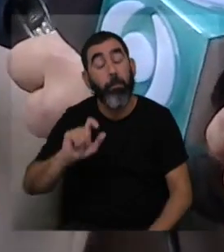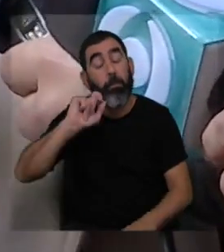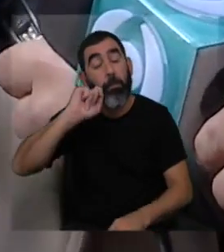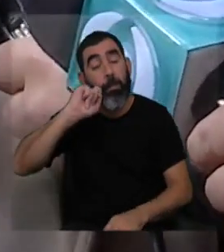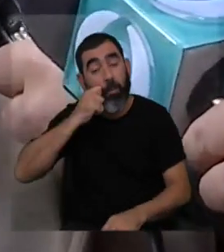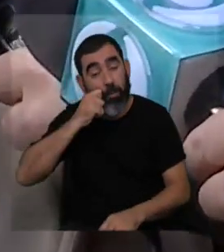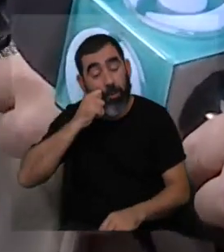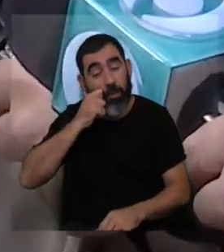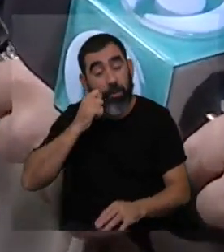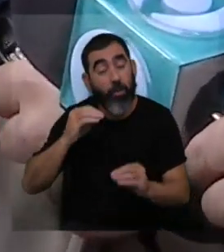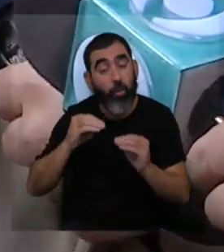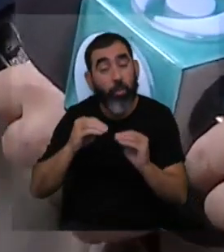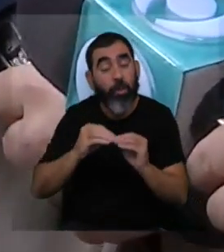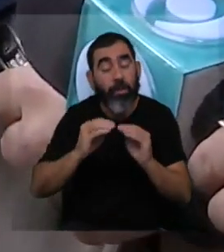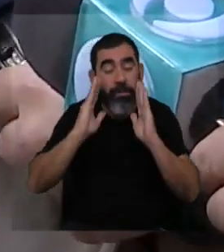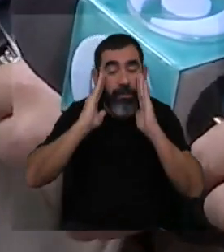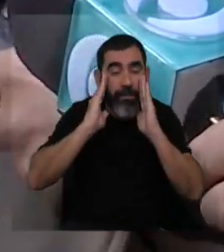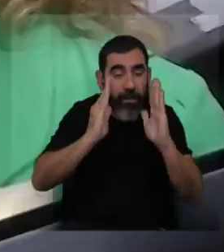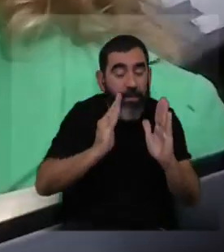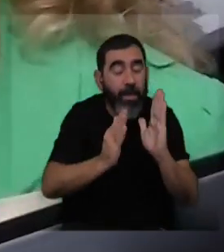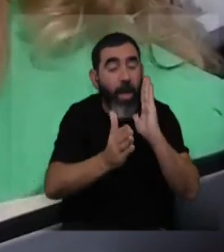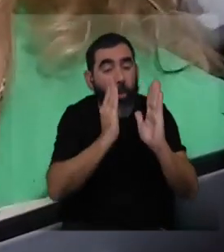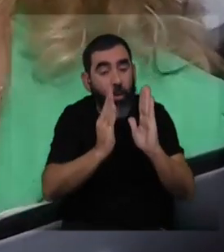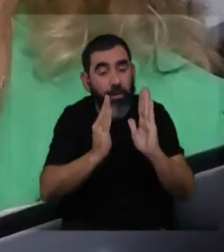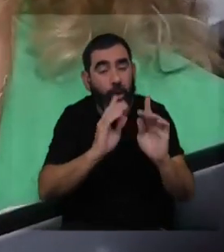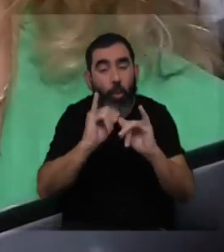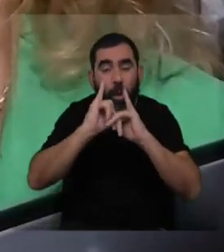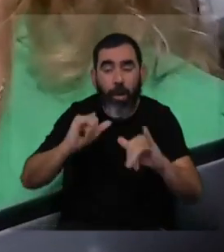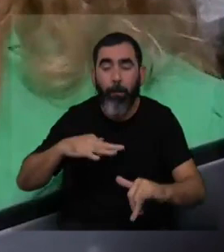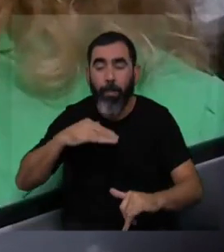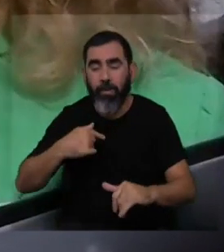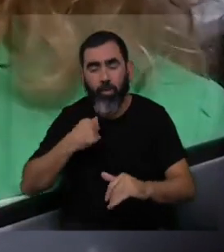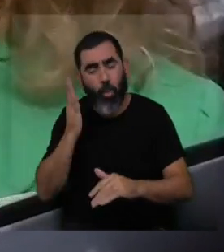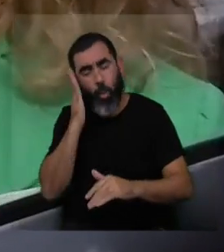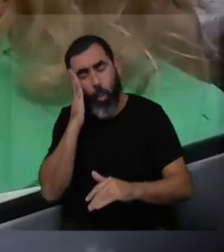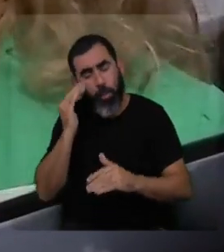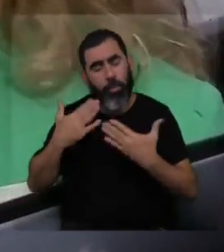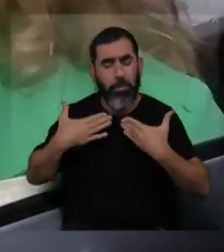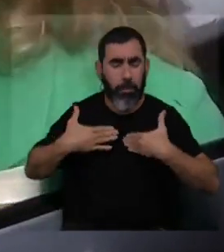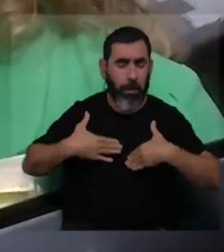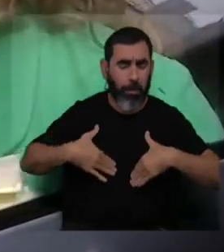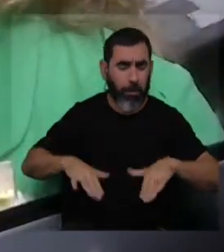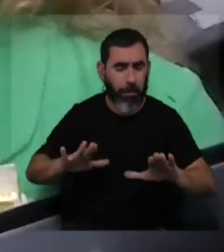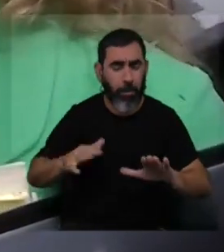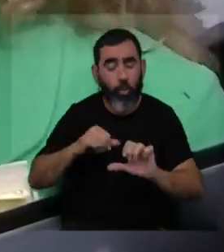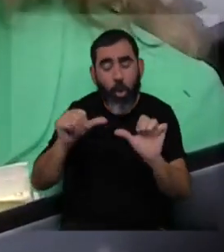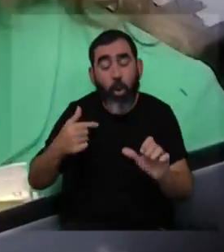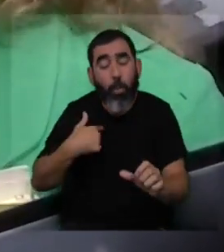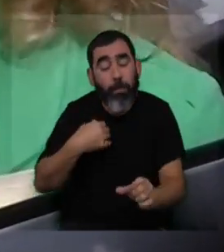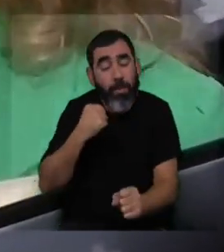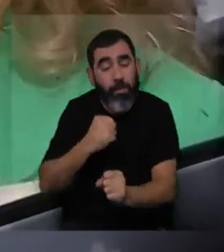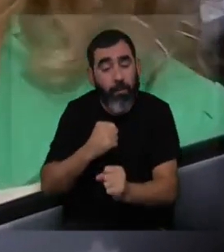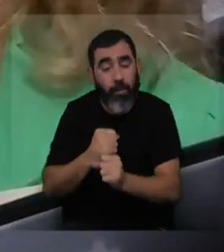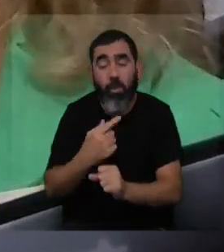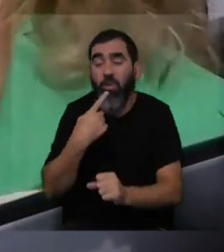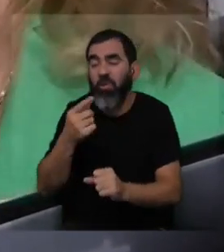hagan derecho en lugar de campañas sucias todos los días. Yo duermo tranquila, ya se lo dije a todo el mundo, yo hago mi trabajo. Lo que digan